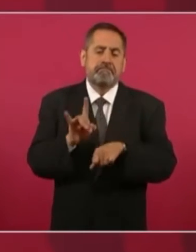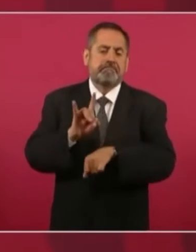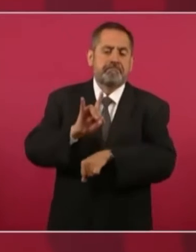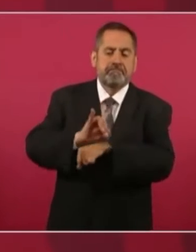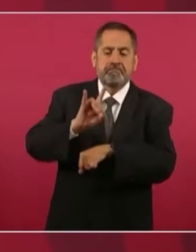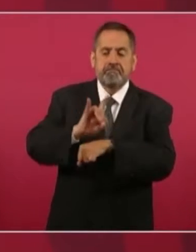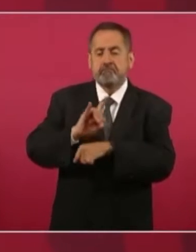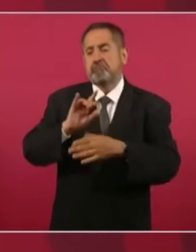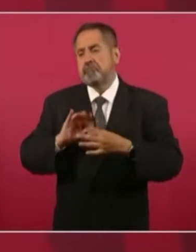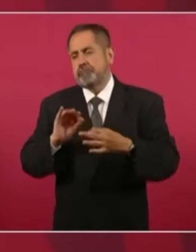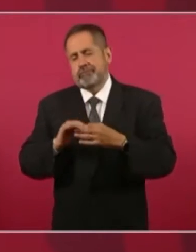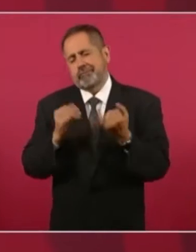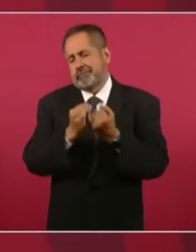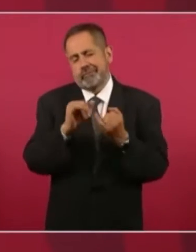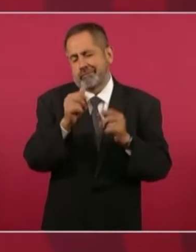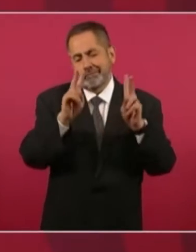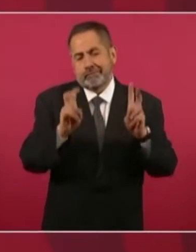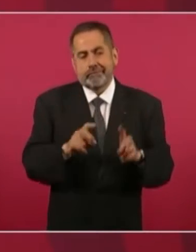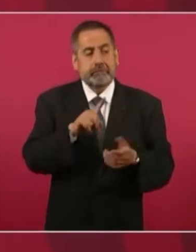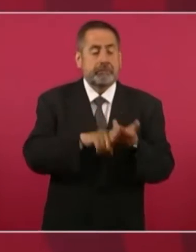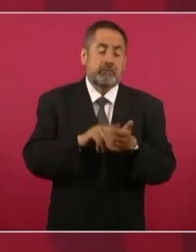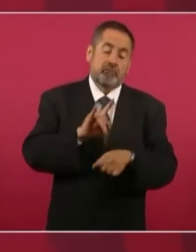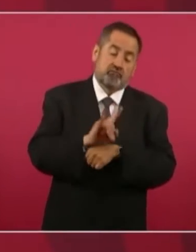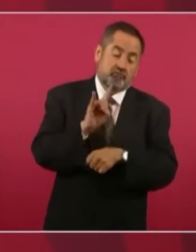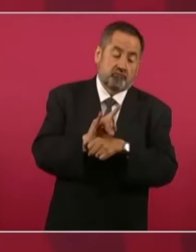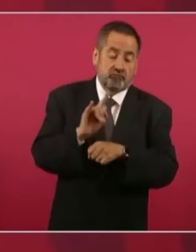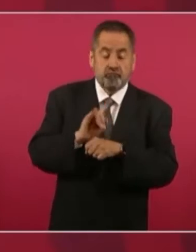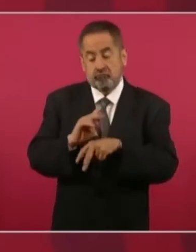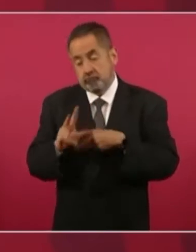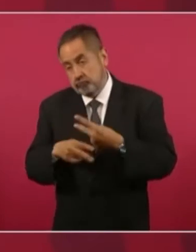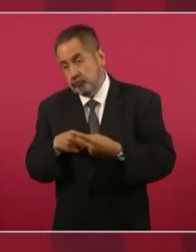en este tema, como en otros.